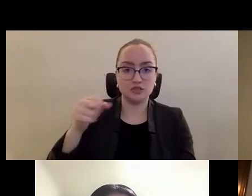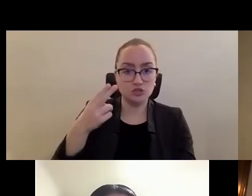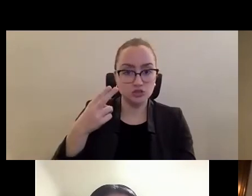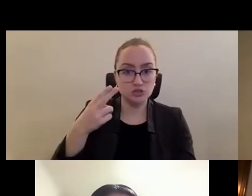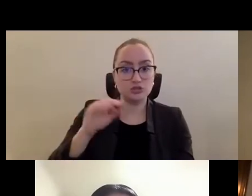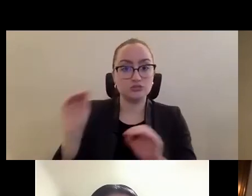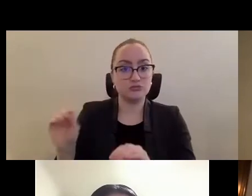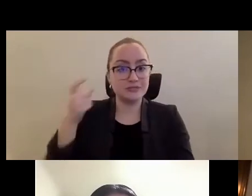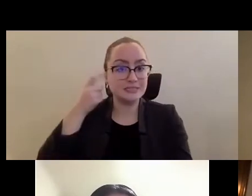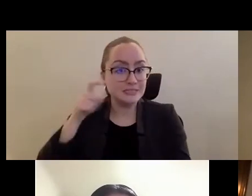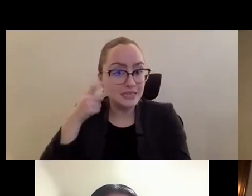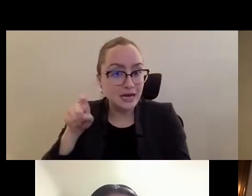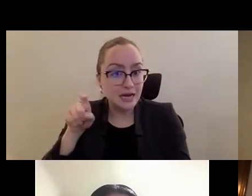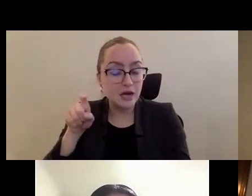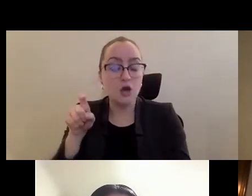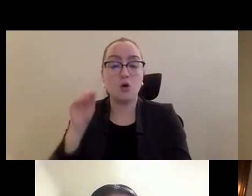Entonces, no es que todos